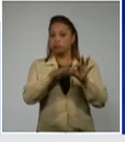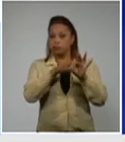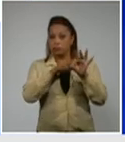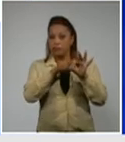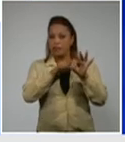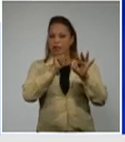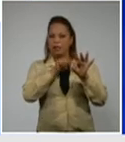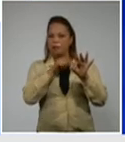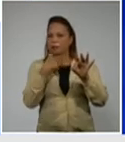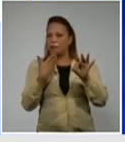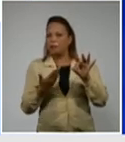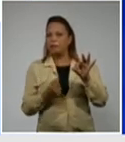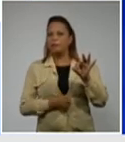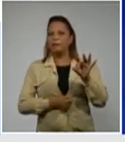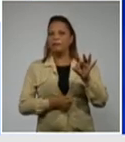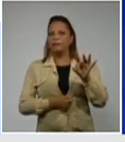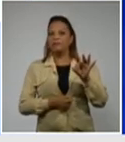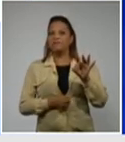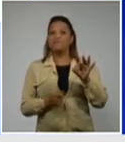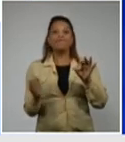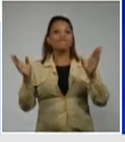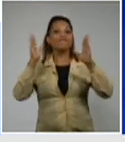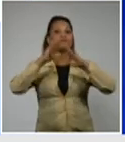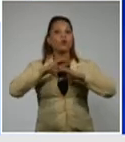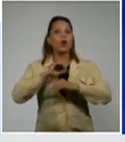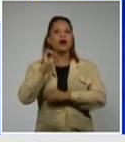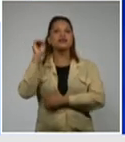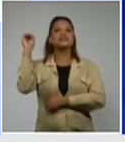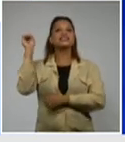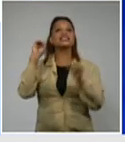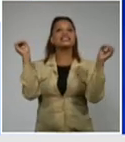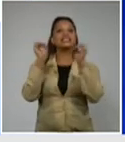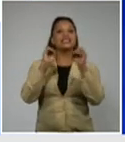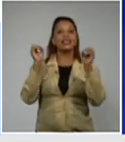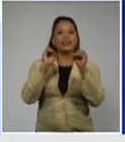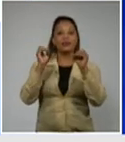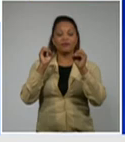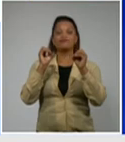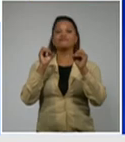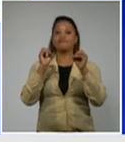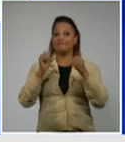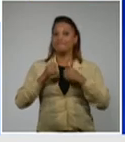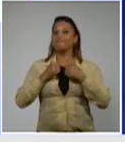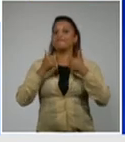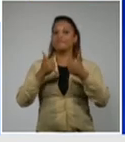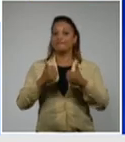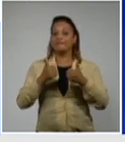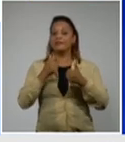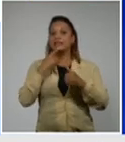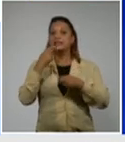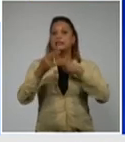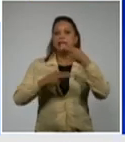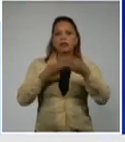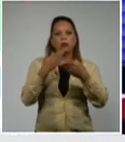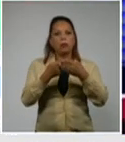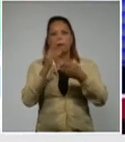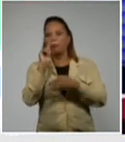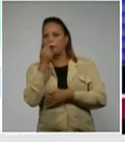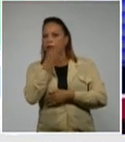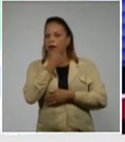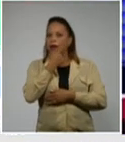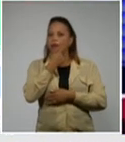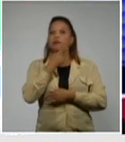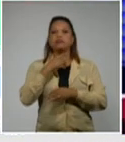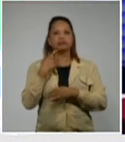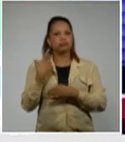Juventud no confirma casos en el día de ayer, se procesaron muestras, porque también